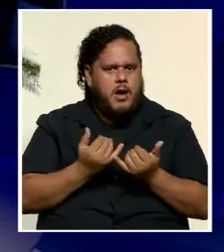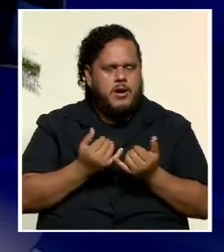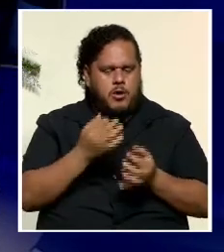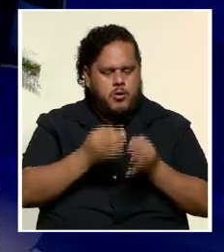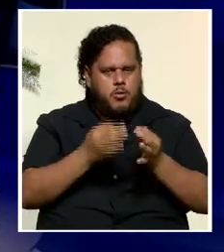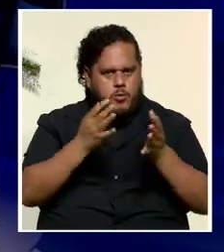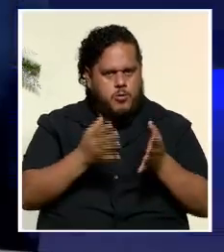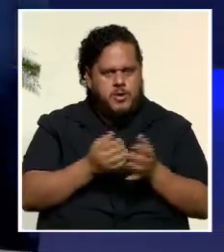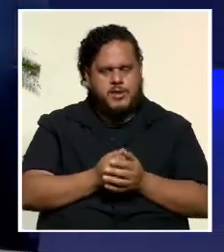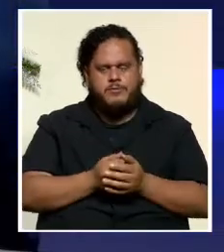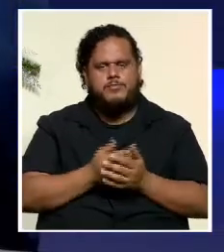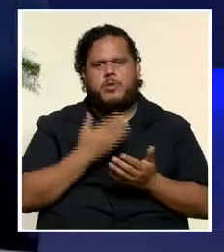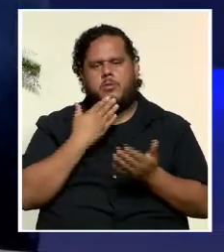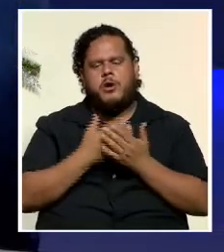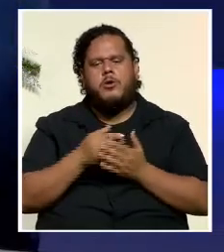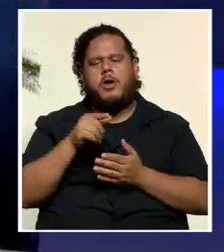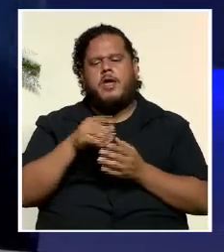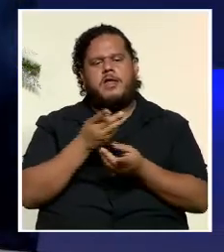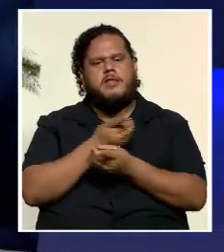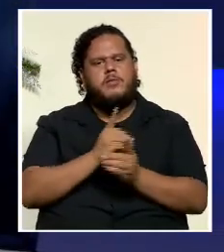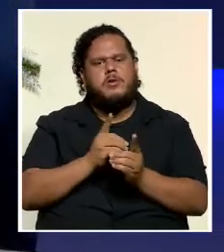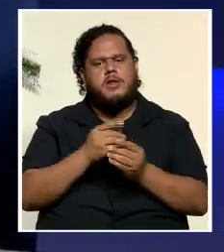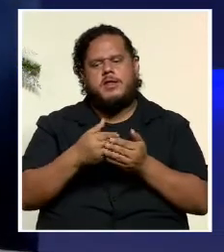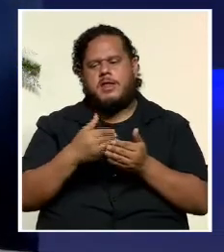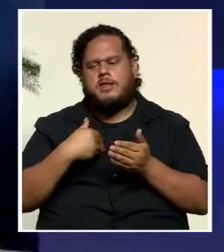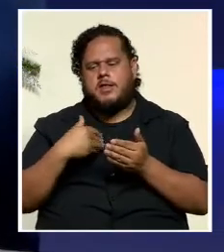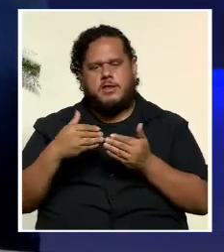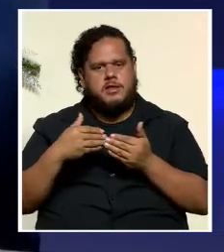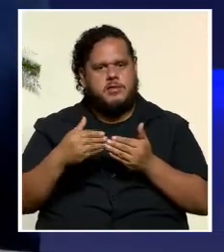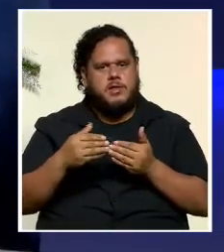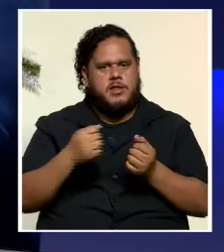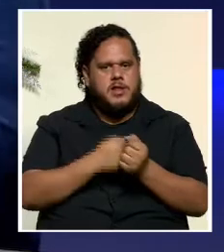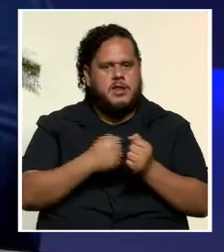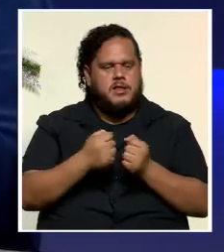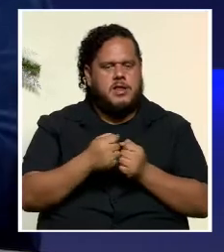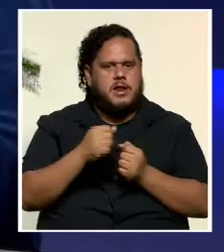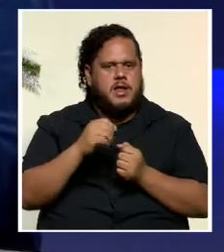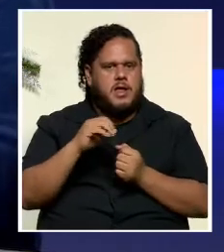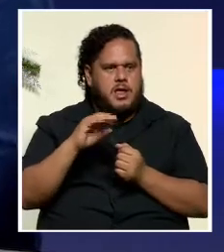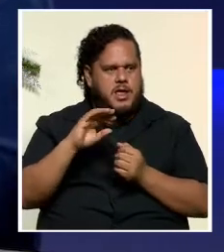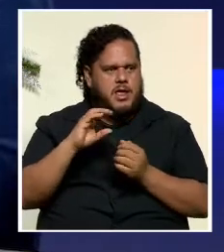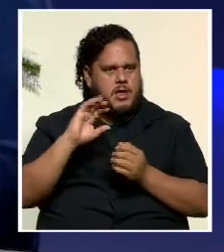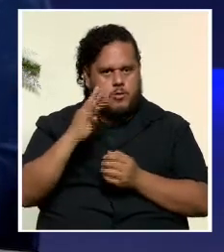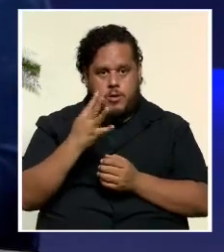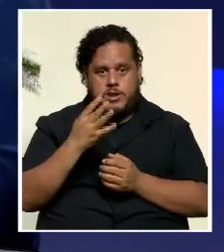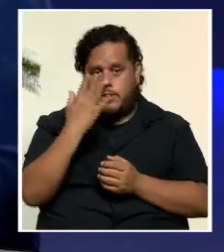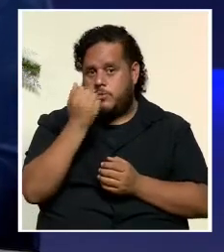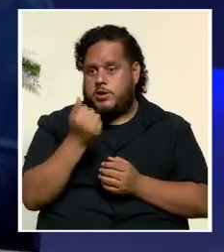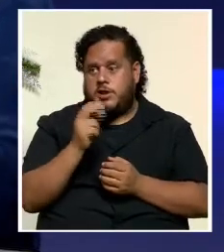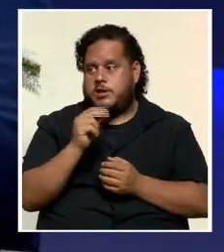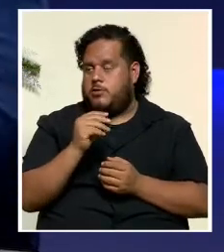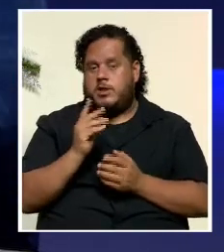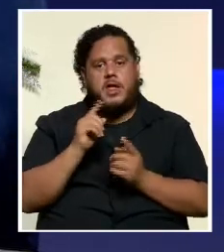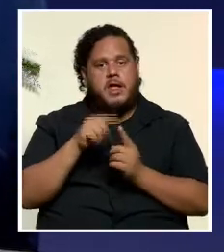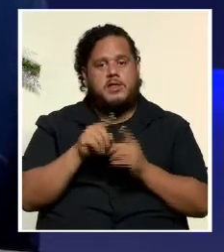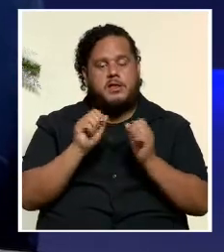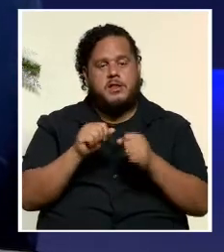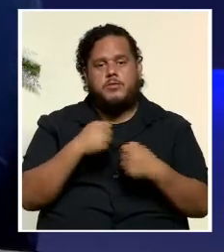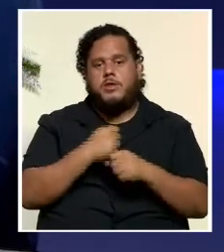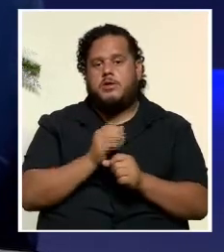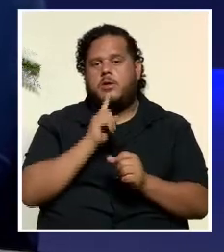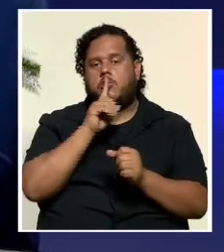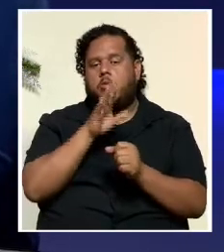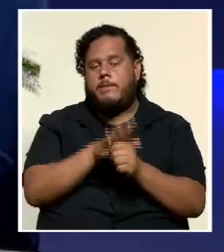jueza. Esta democracia es antes y después de la Sala Constitucional, porque si no es hasta que se pueda hacer